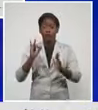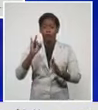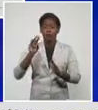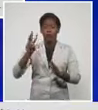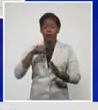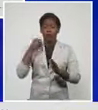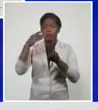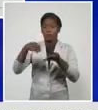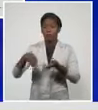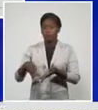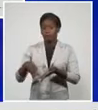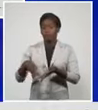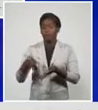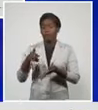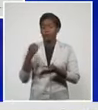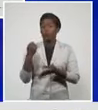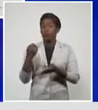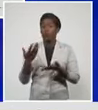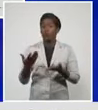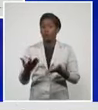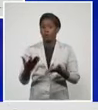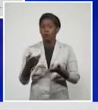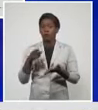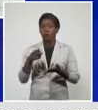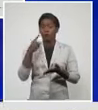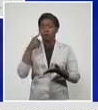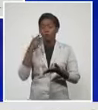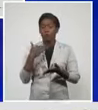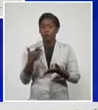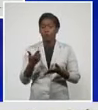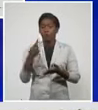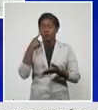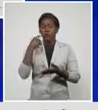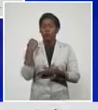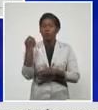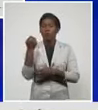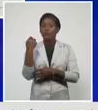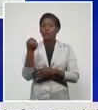lo característico de esta enfermedad en relación con el número de fallecidos,